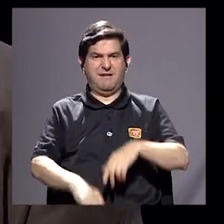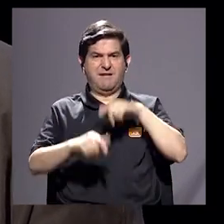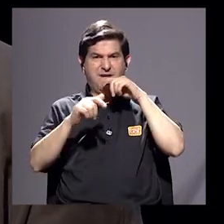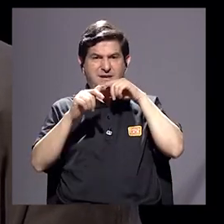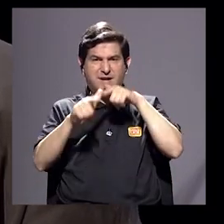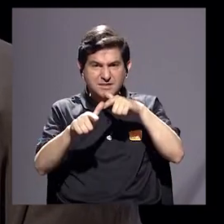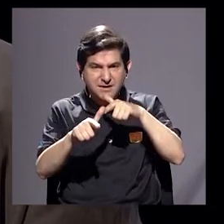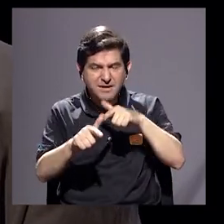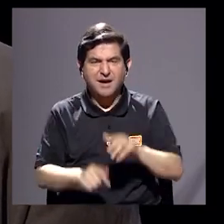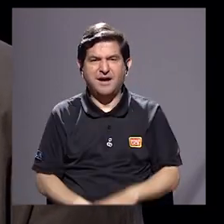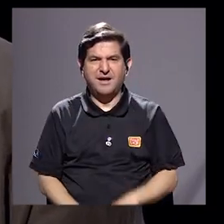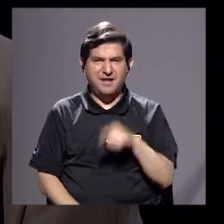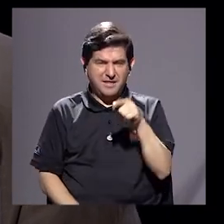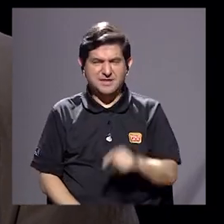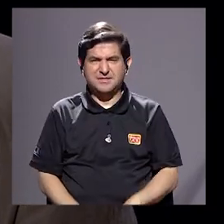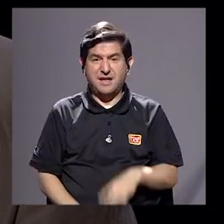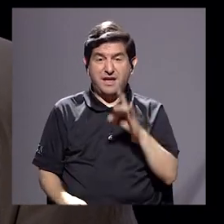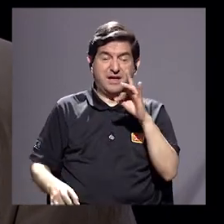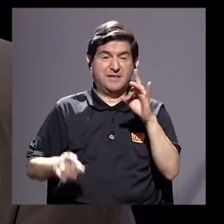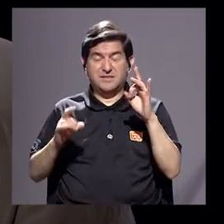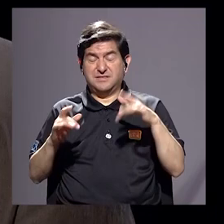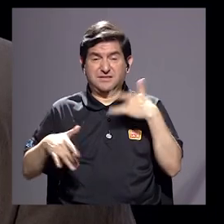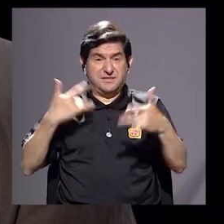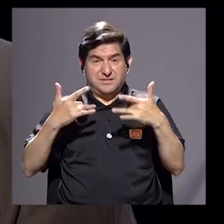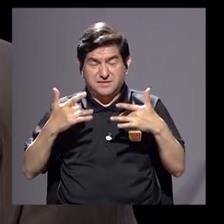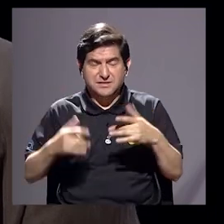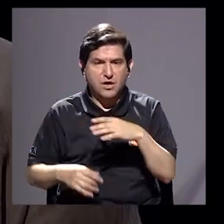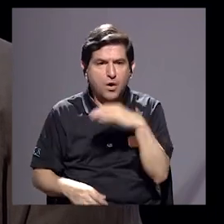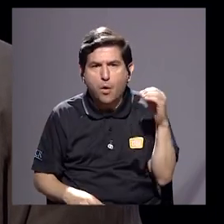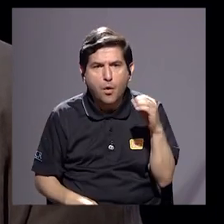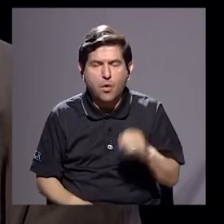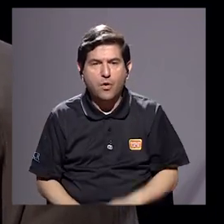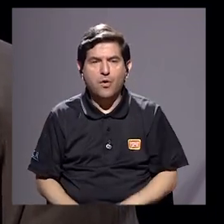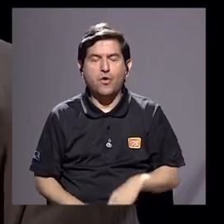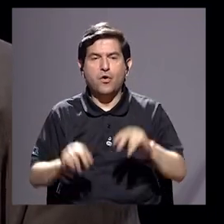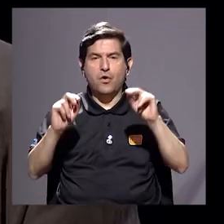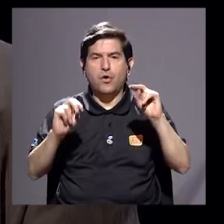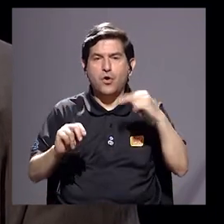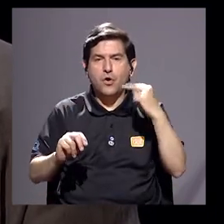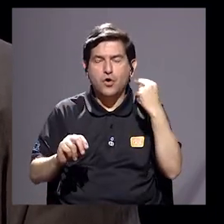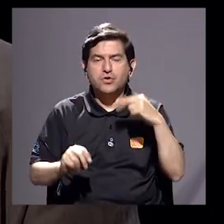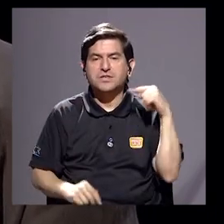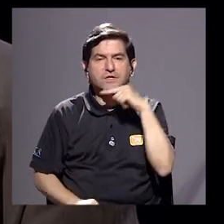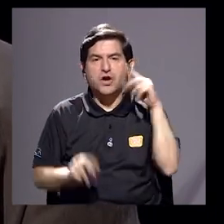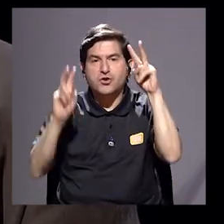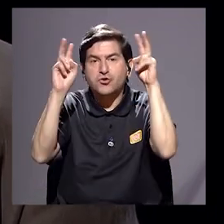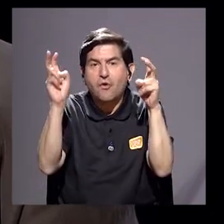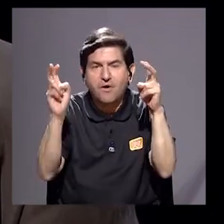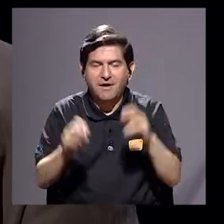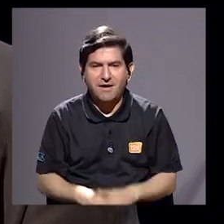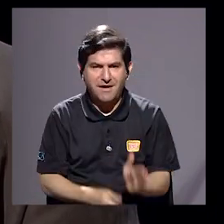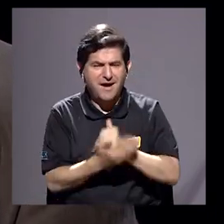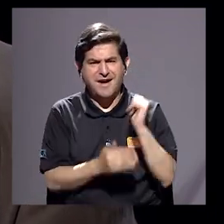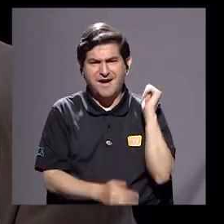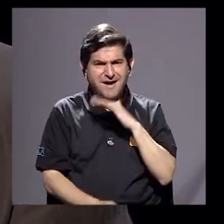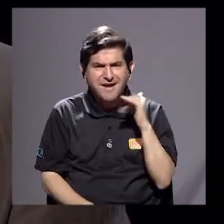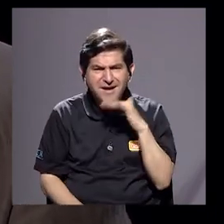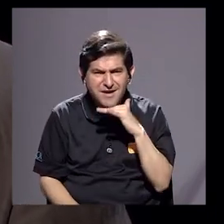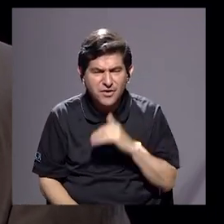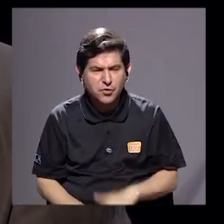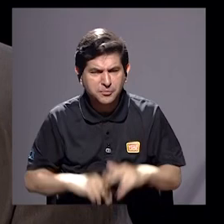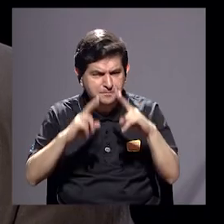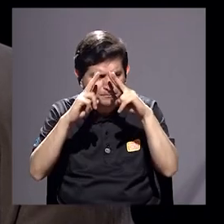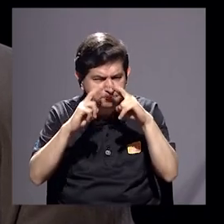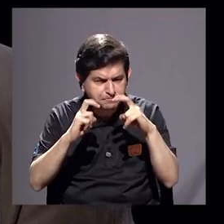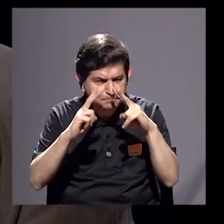si es amarillista si es roja que llamamos noticia roja y si vemos que algo tiene raro lo importante es